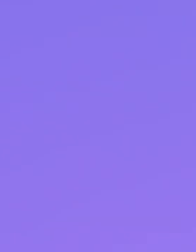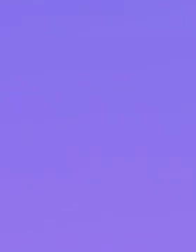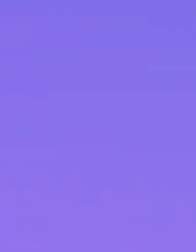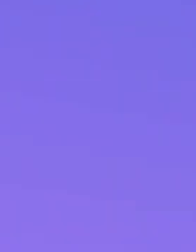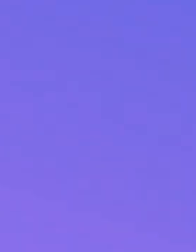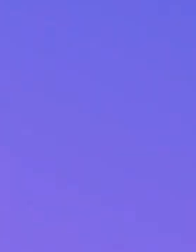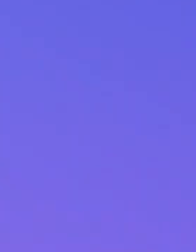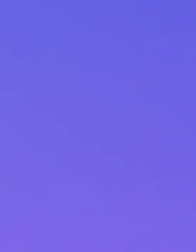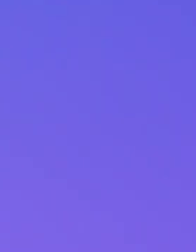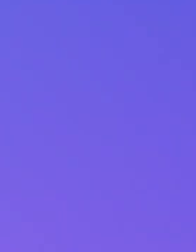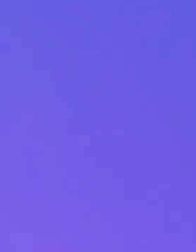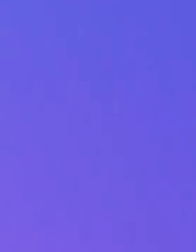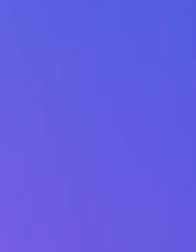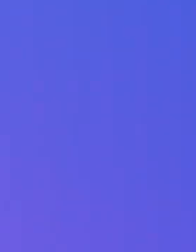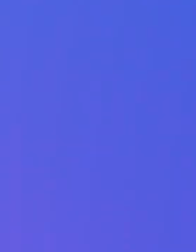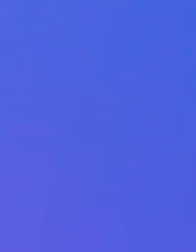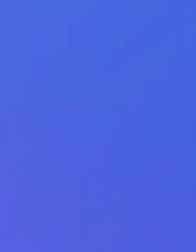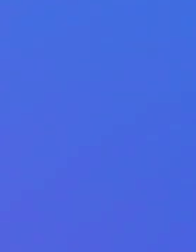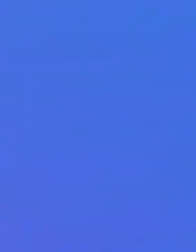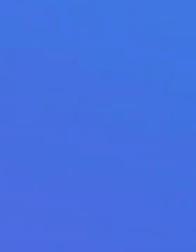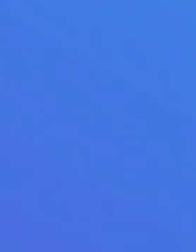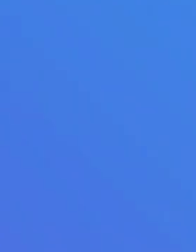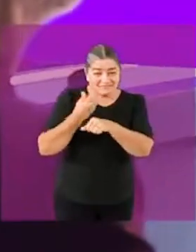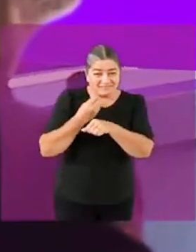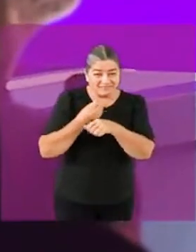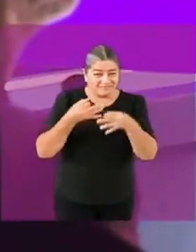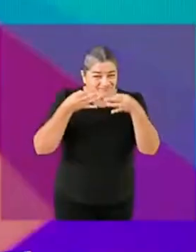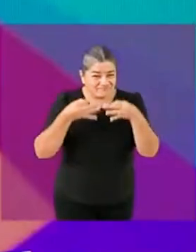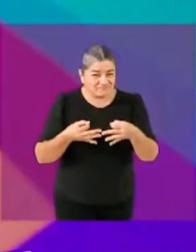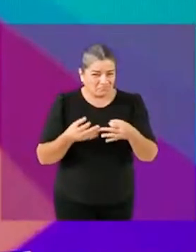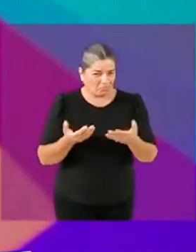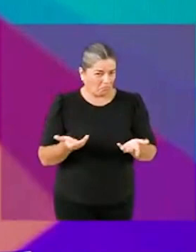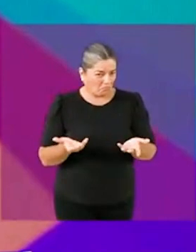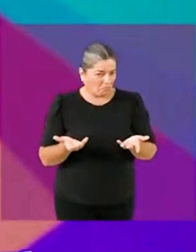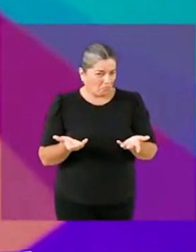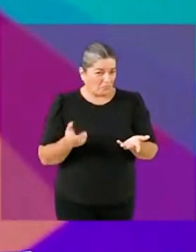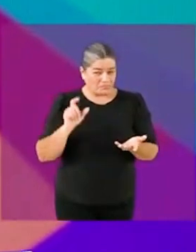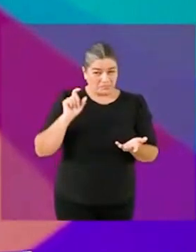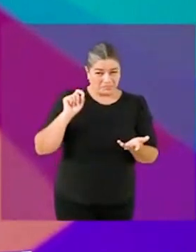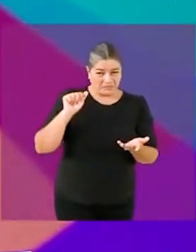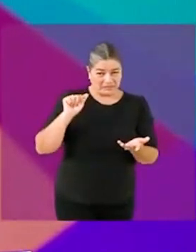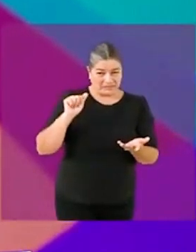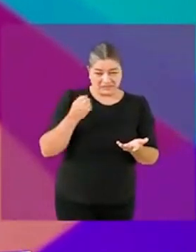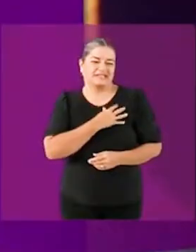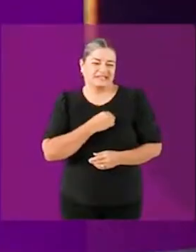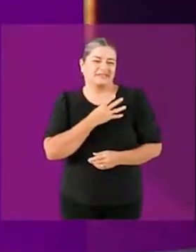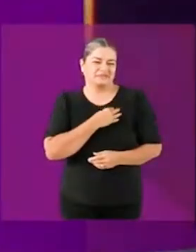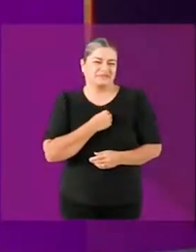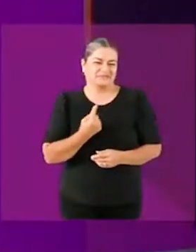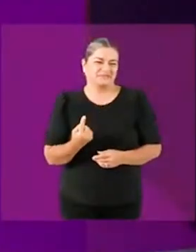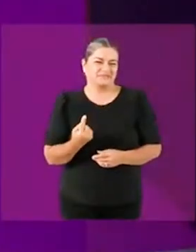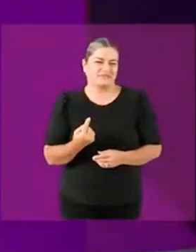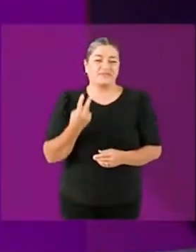tenido el gobierno, principalmente en el tema del sector salud y en el tema de la seguridad, Xóchitl se dedicó a atacar a Claudia por la línea del metro, mientras